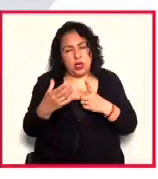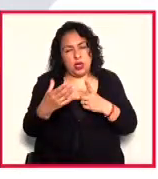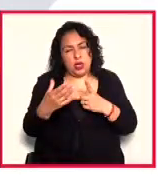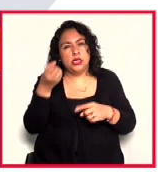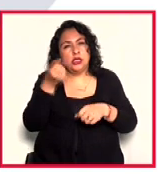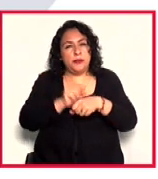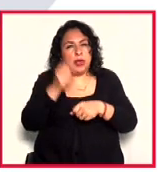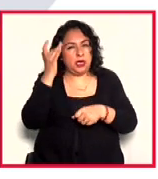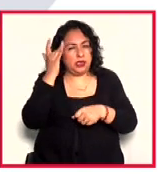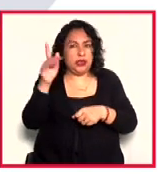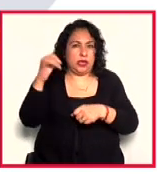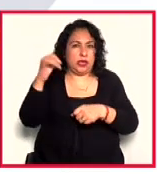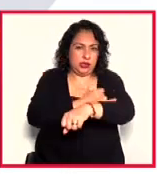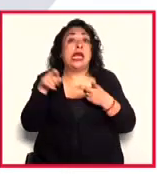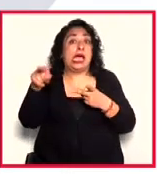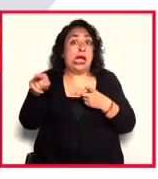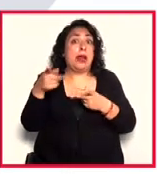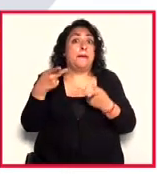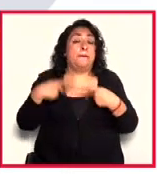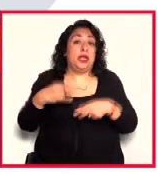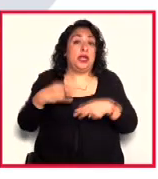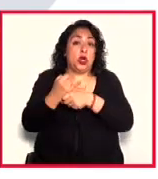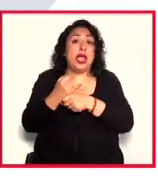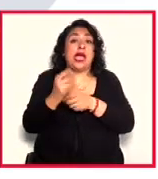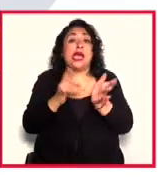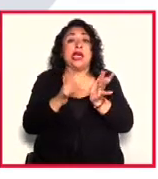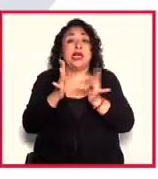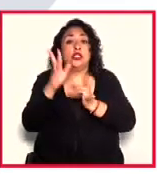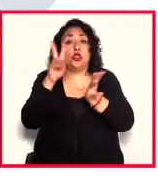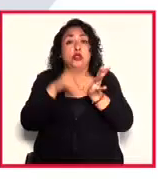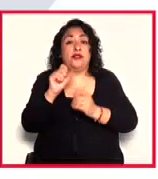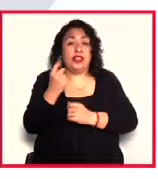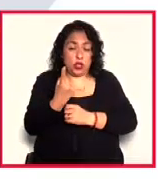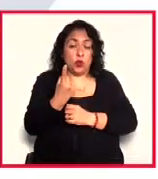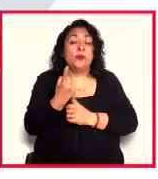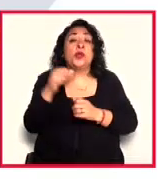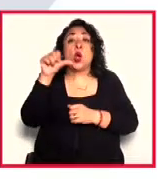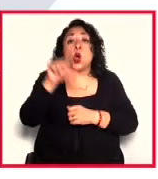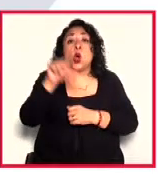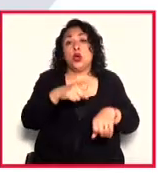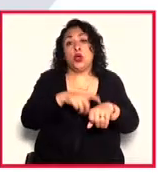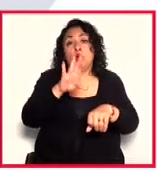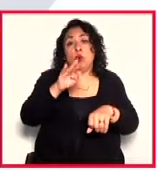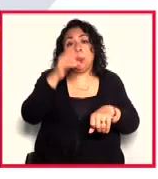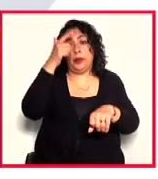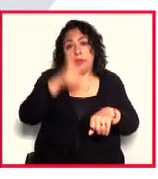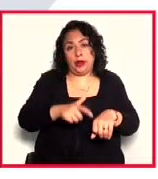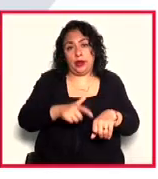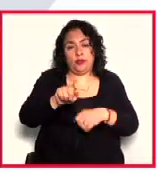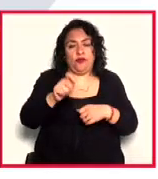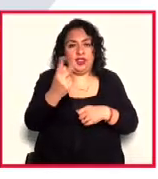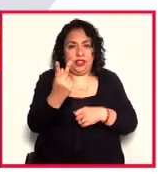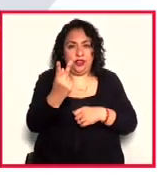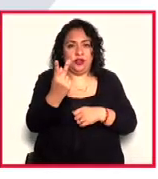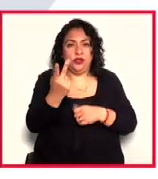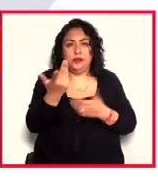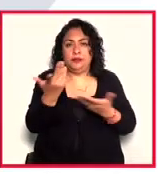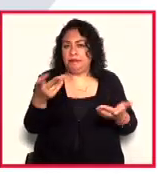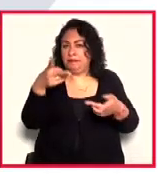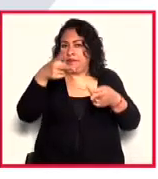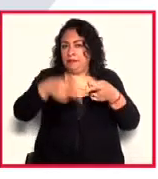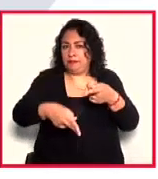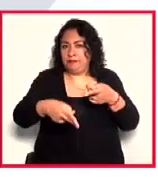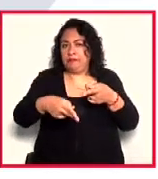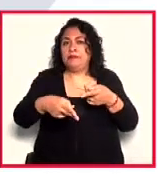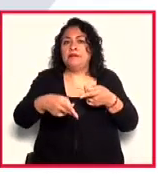a Cristo en el Via Crucis 2021. No se lo pierda hoy a las 9 de la noche aquí por la pantalla de Canal 22. Hacemos una pausa